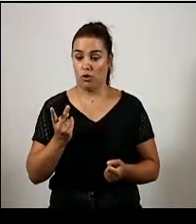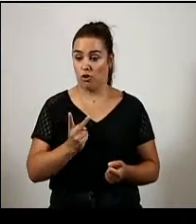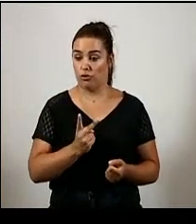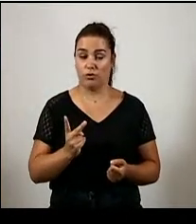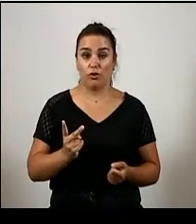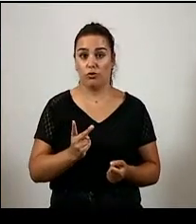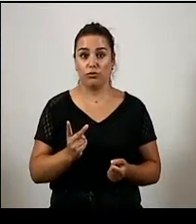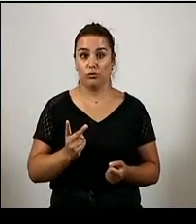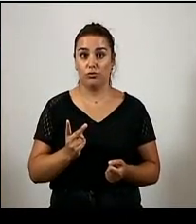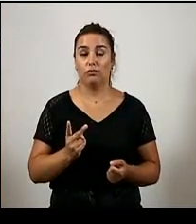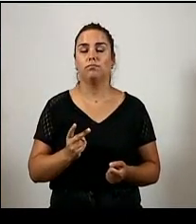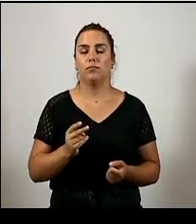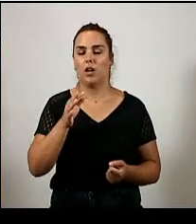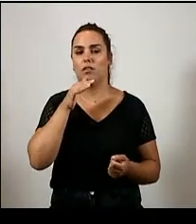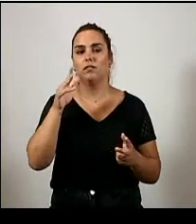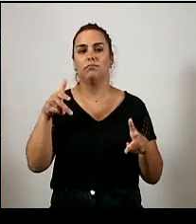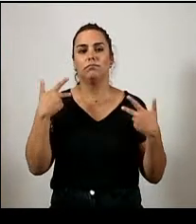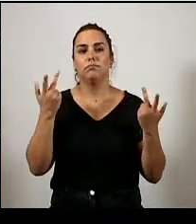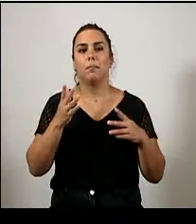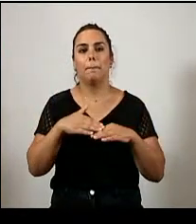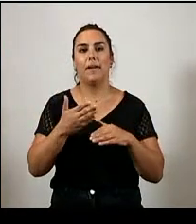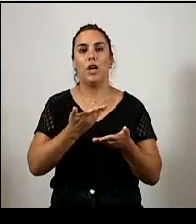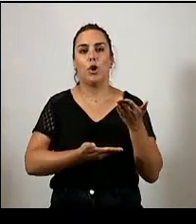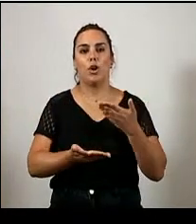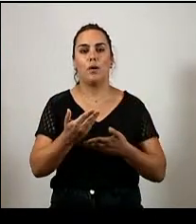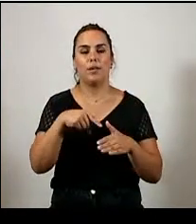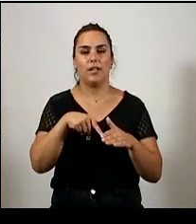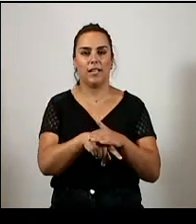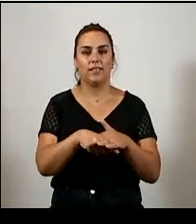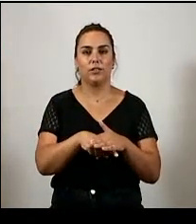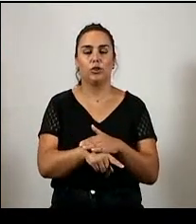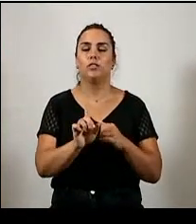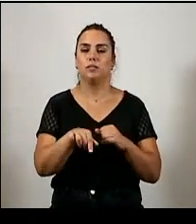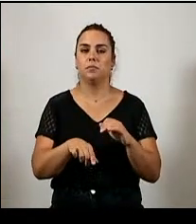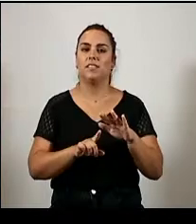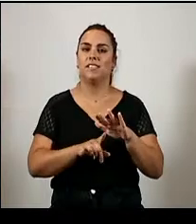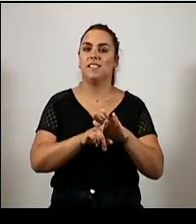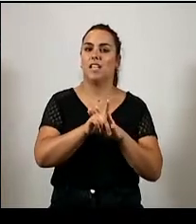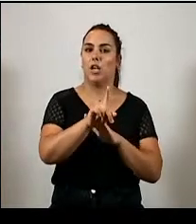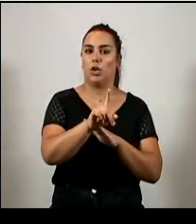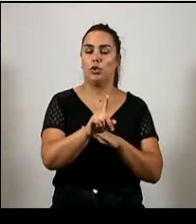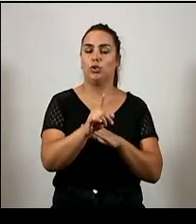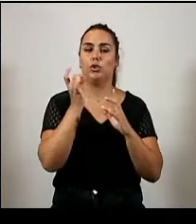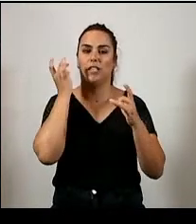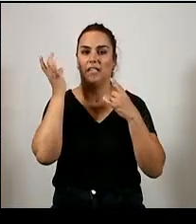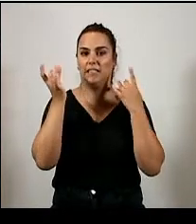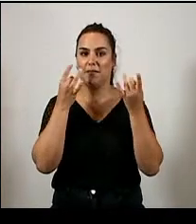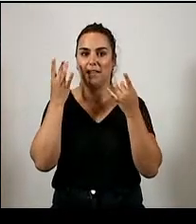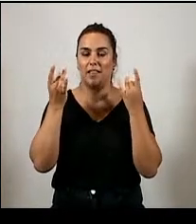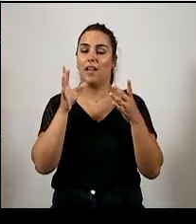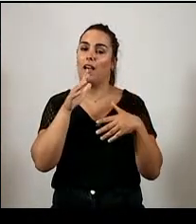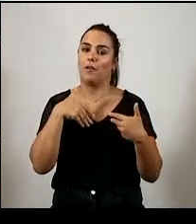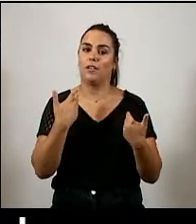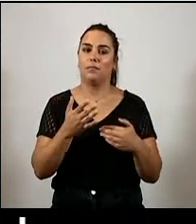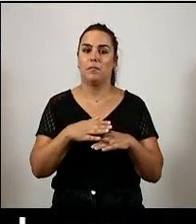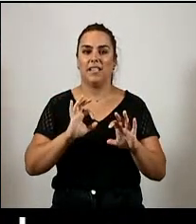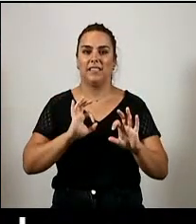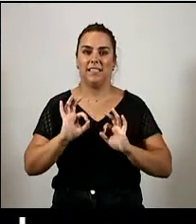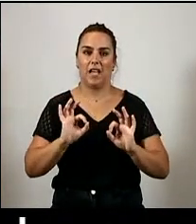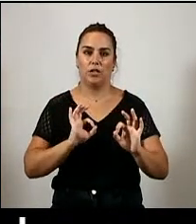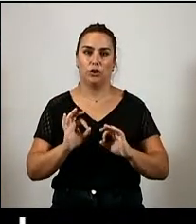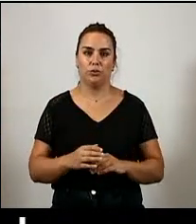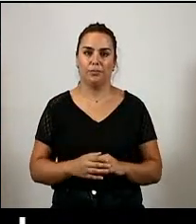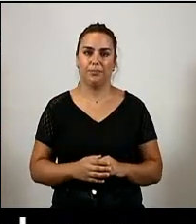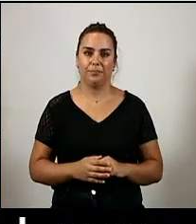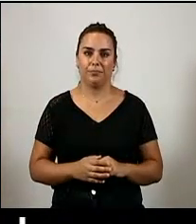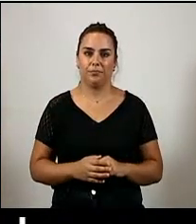mantendremos nuestra total disposición a seguir colaborando en la gestión y el desarrollo de la actividad que incumbe a este teatro, otro